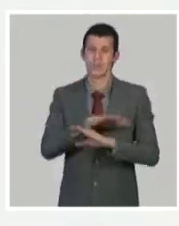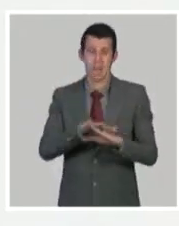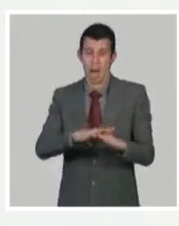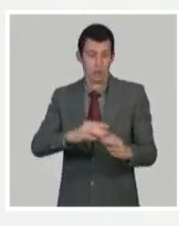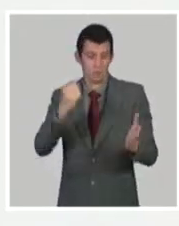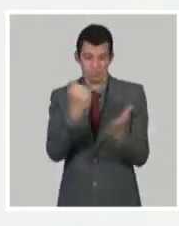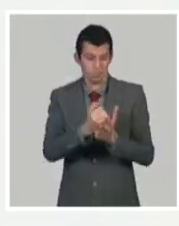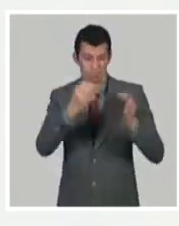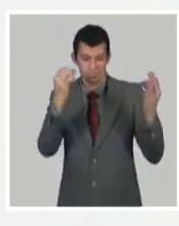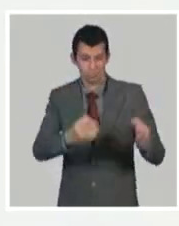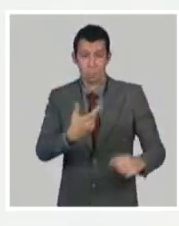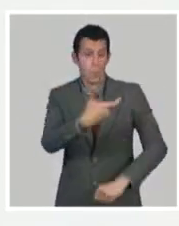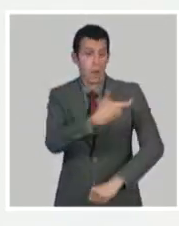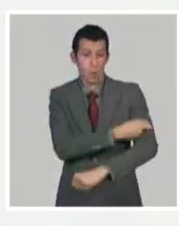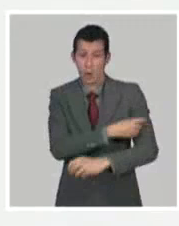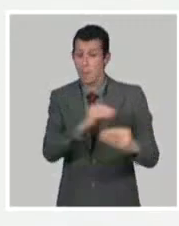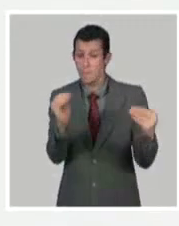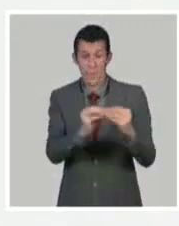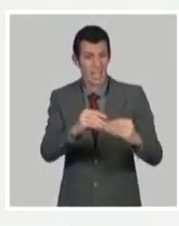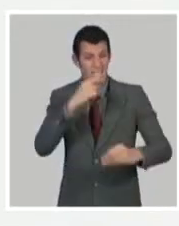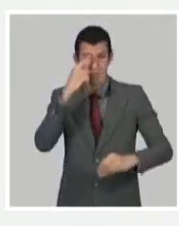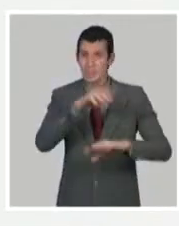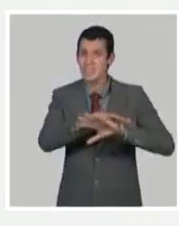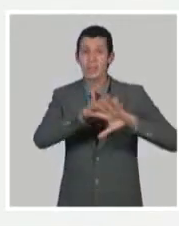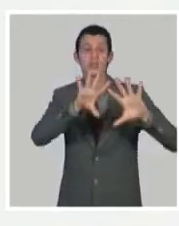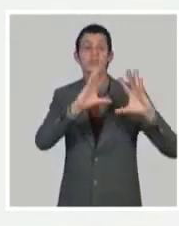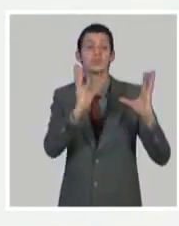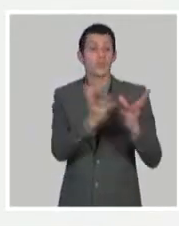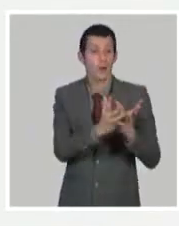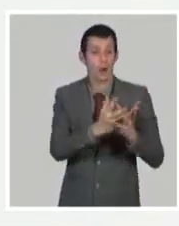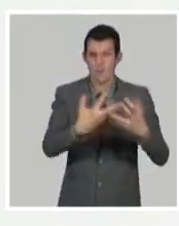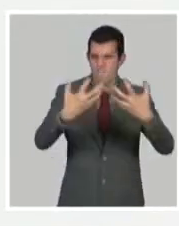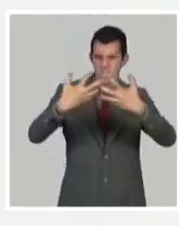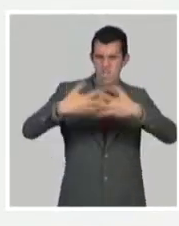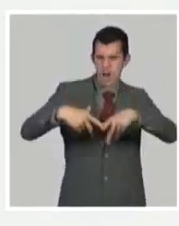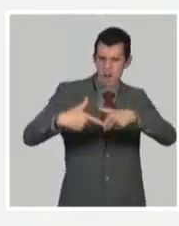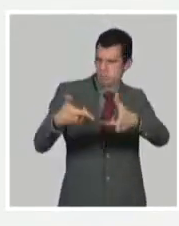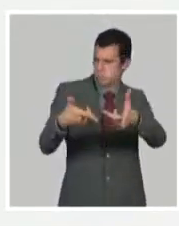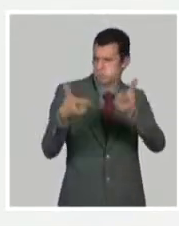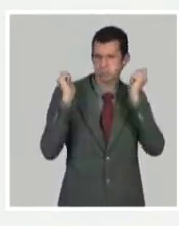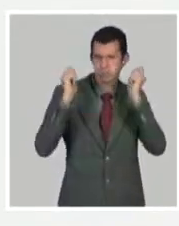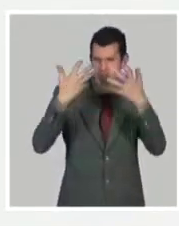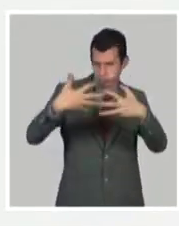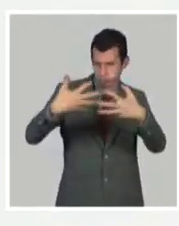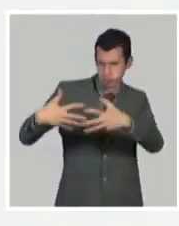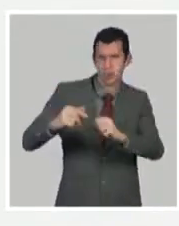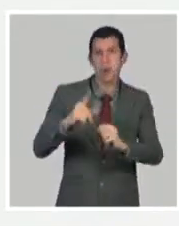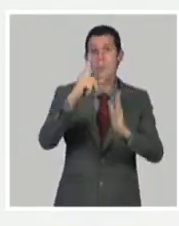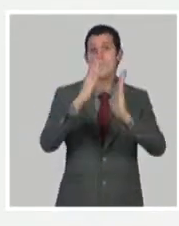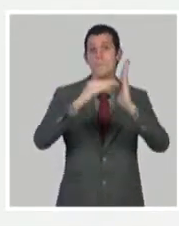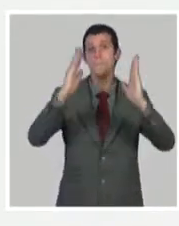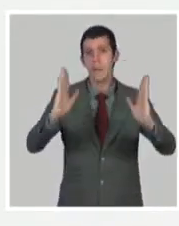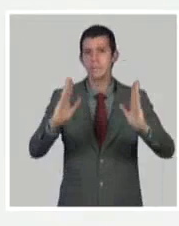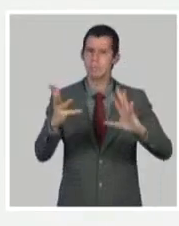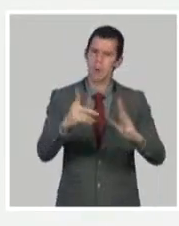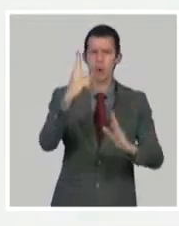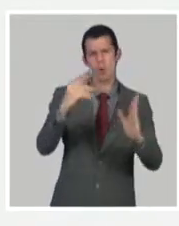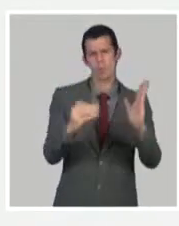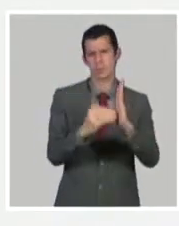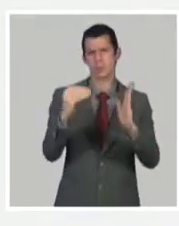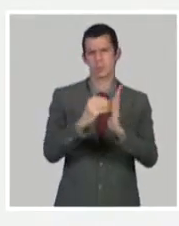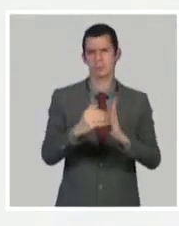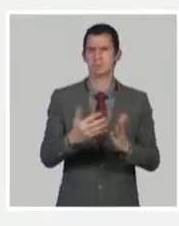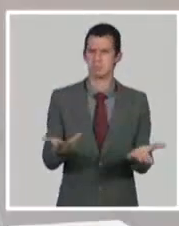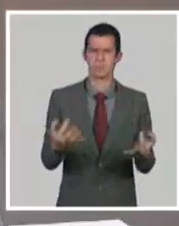hablando, 5 días, medio millón de... Que estamos hablando de medio millón, 1 millón por mes, que eso es suficiente para nosotros poder asumir todos